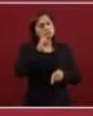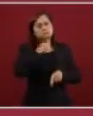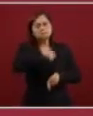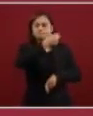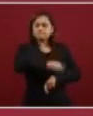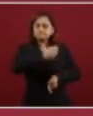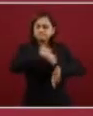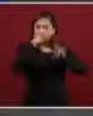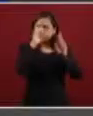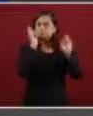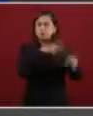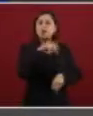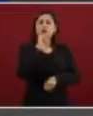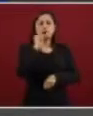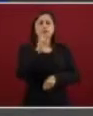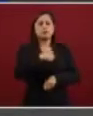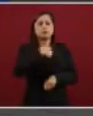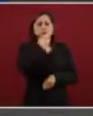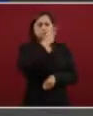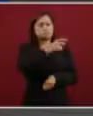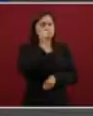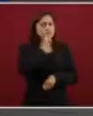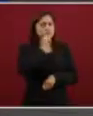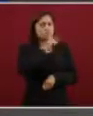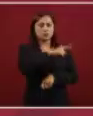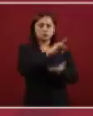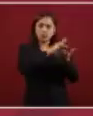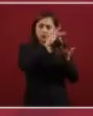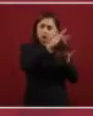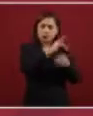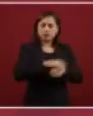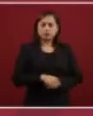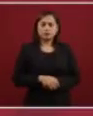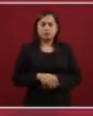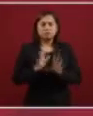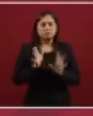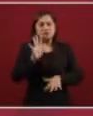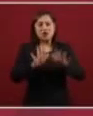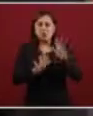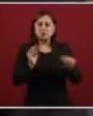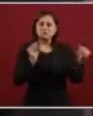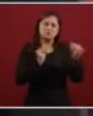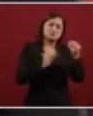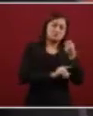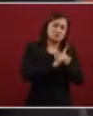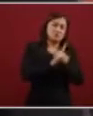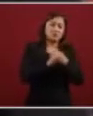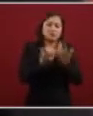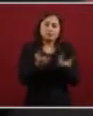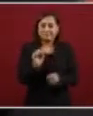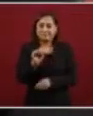para agradecer lo que hicieron aun cuando haya polémica porque